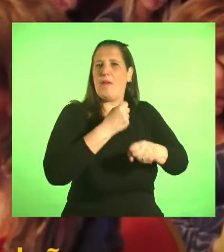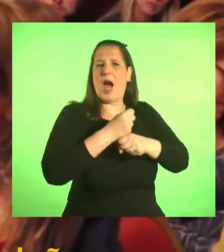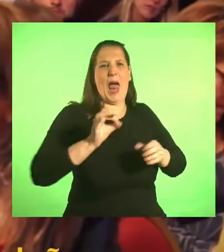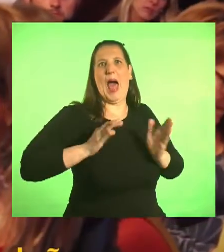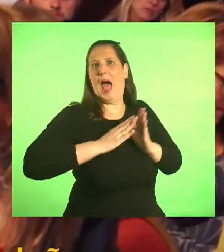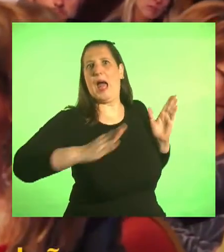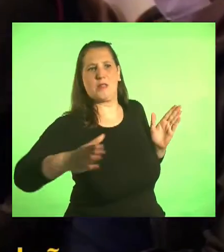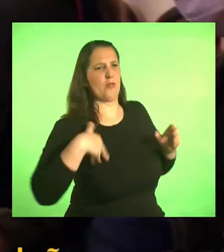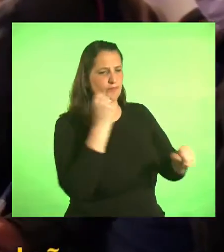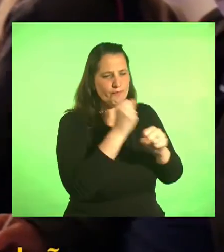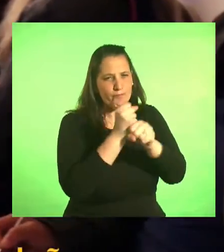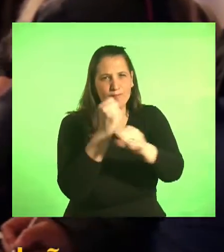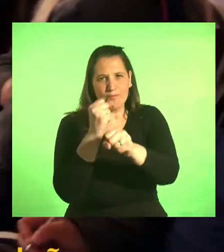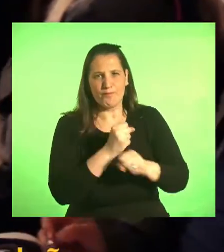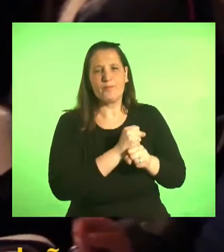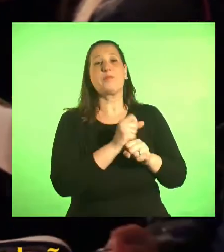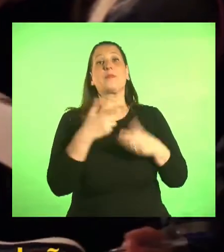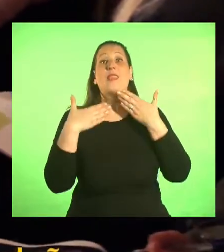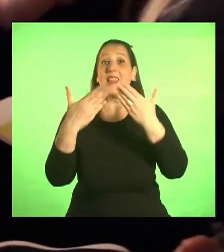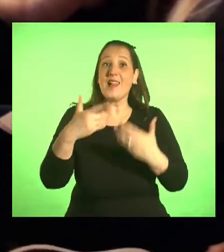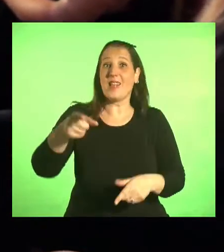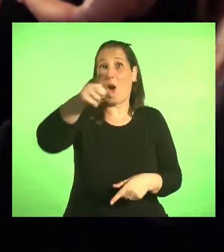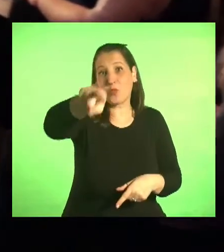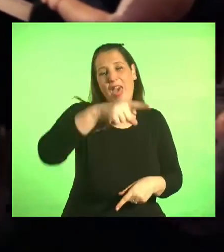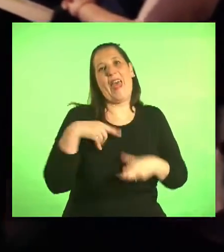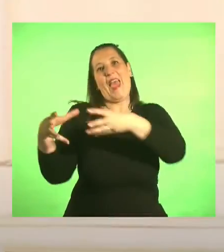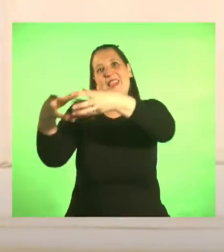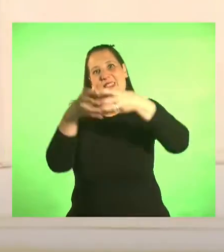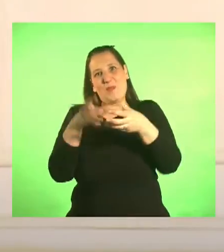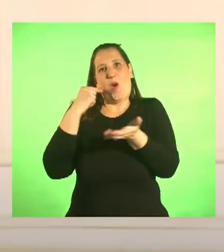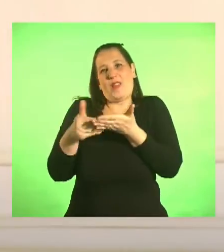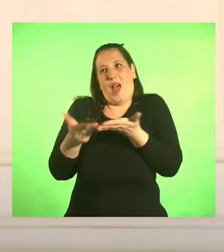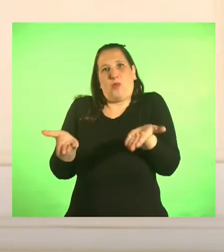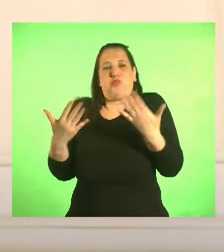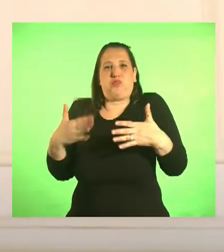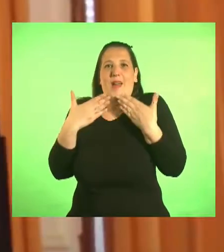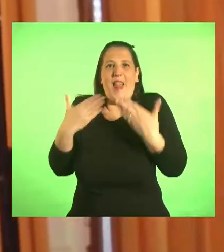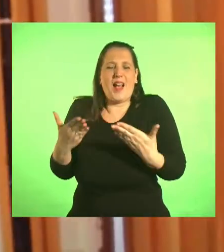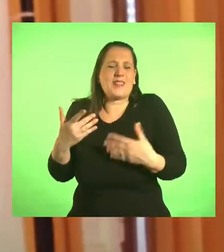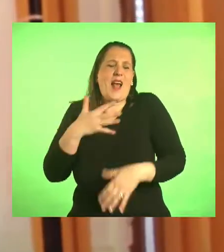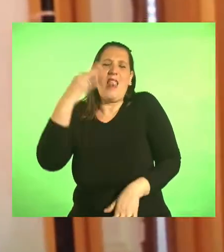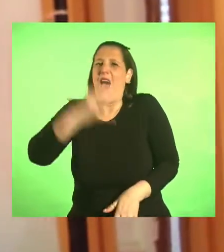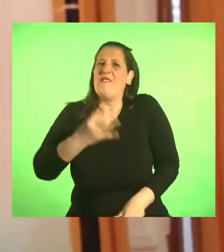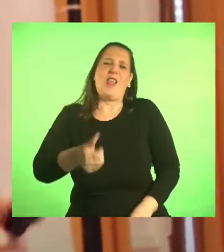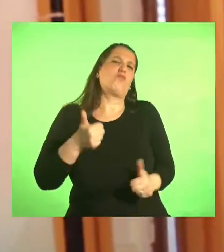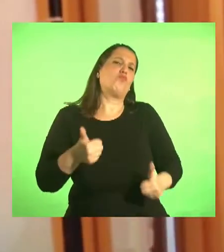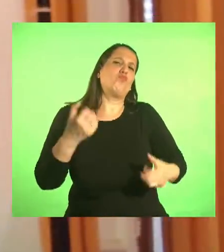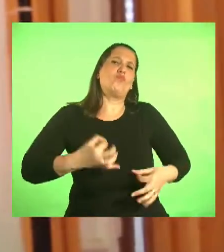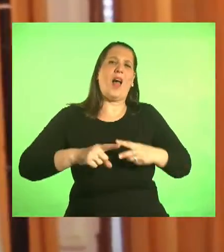año. Agradecerles a ustedes, al equipo del INADI por la predisposición, porque la verdad fue excelente el